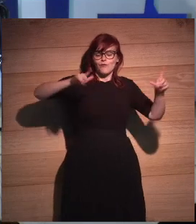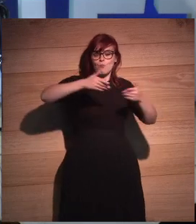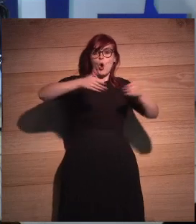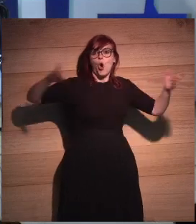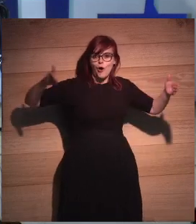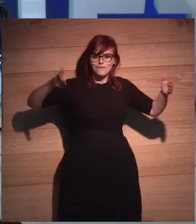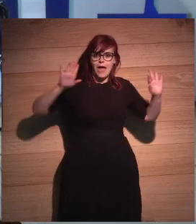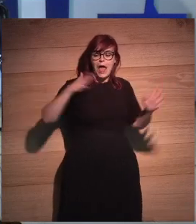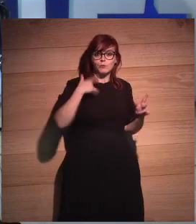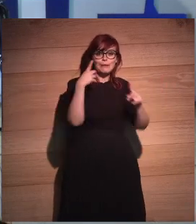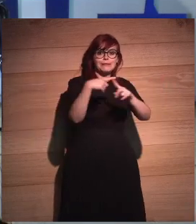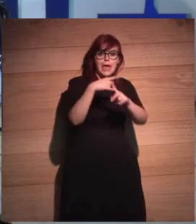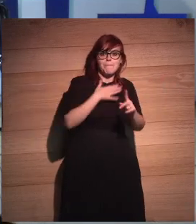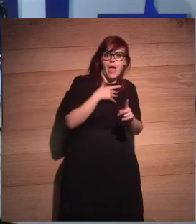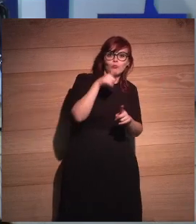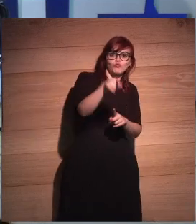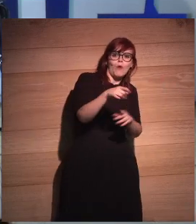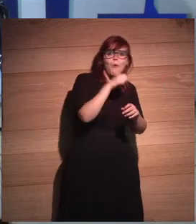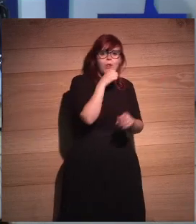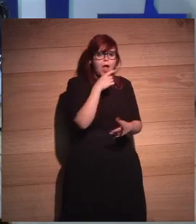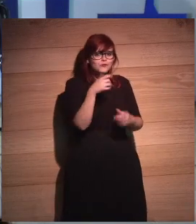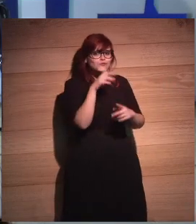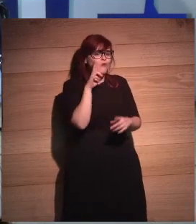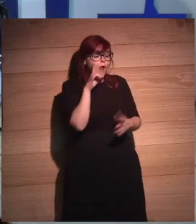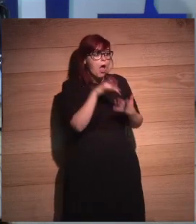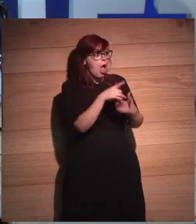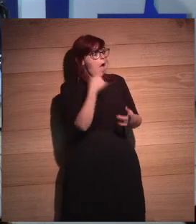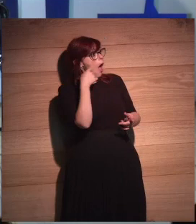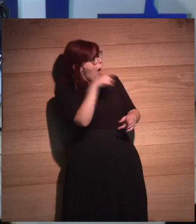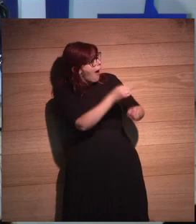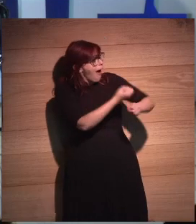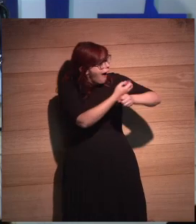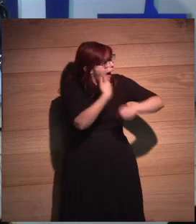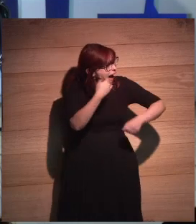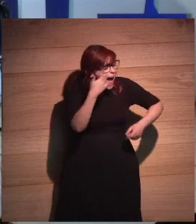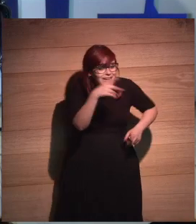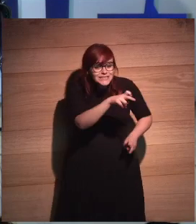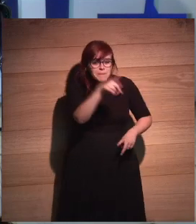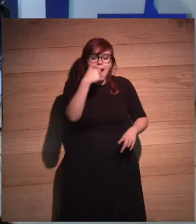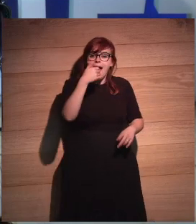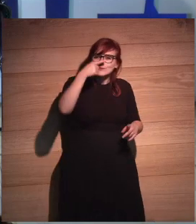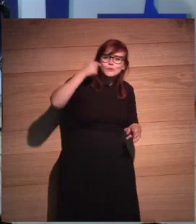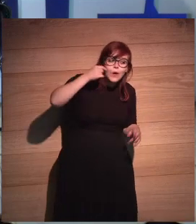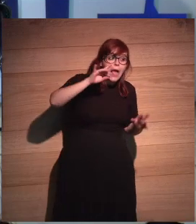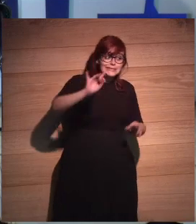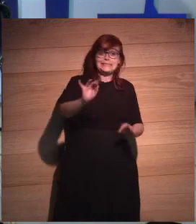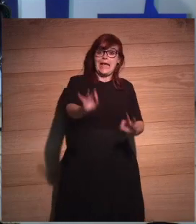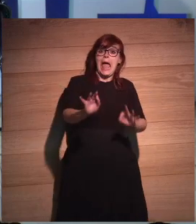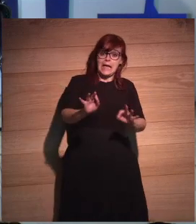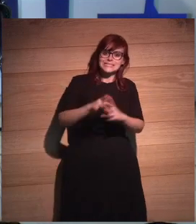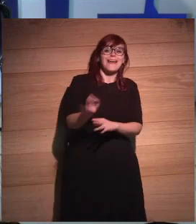llegan a tu tía, a la mía, a mi abuela, a mi suegra, que te lo dice mi suegra, ¿tú no trabajas en algo de esto que tiene que ver y tal? Yo,